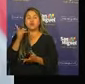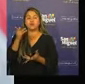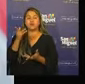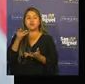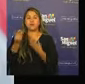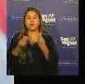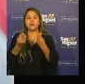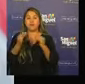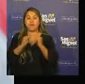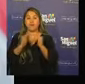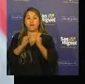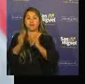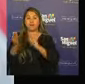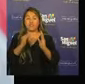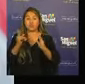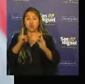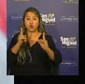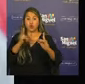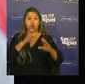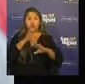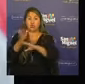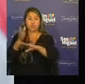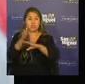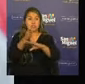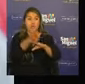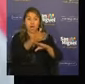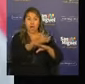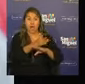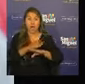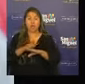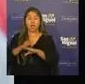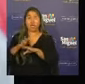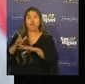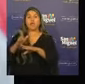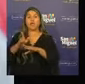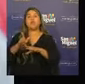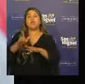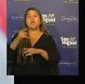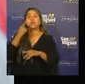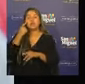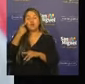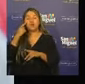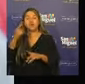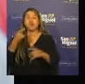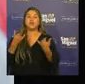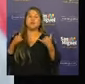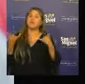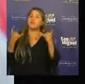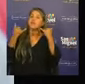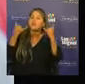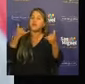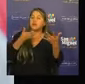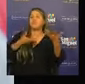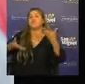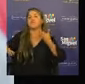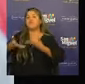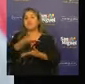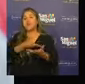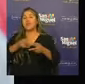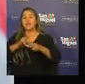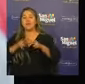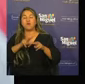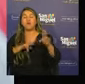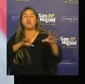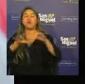no salen a la calle, no salen a sus plazas, no salen al territorio, se conocen, lo pasan bien. Hemos hecho cosas